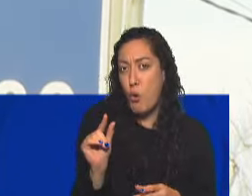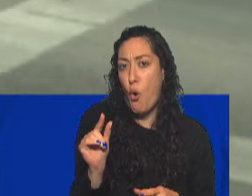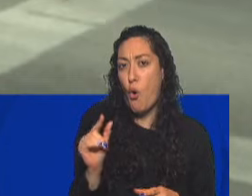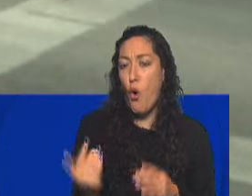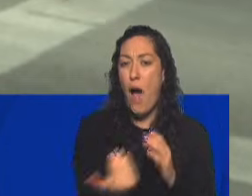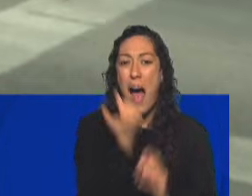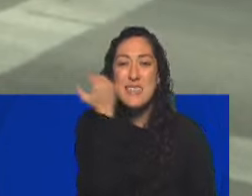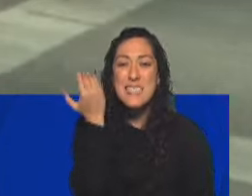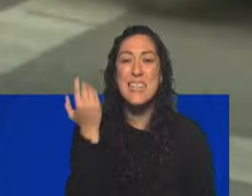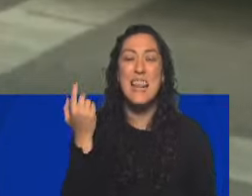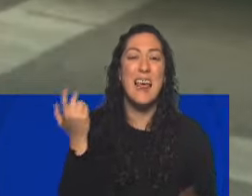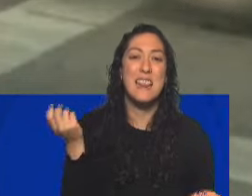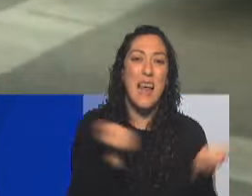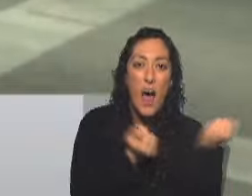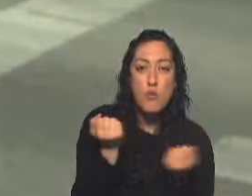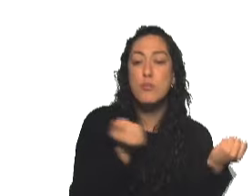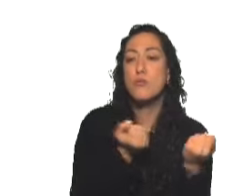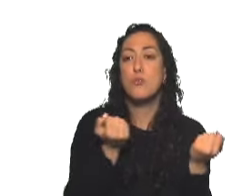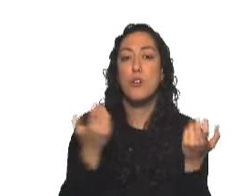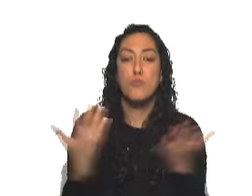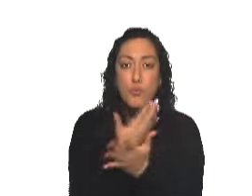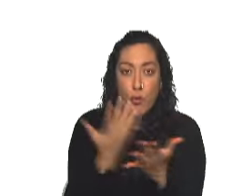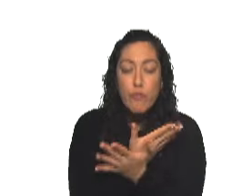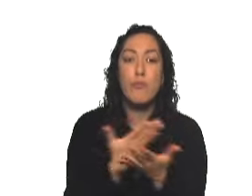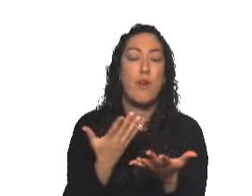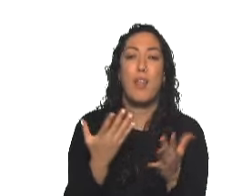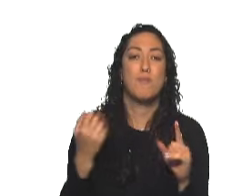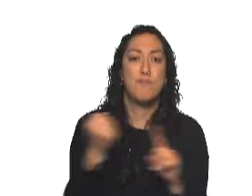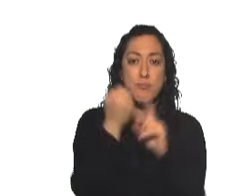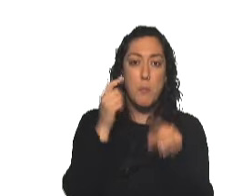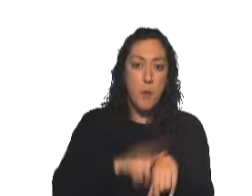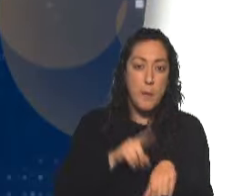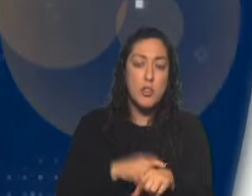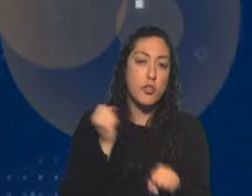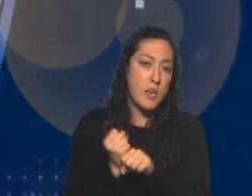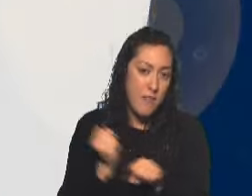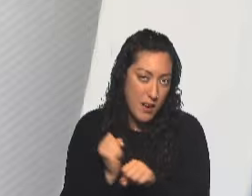accidente de tránsito que sufrió mientras estaba de servicio.